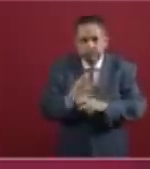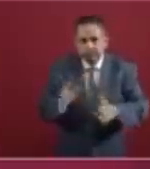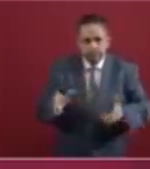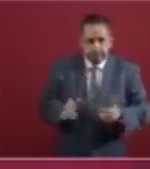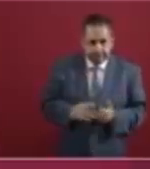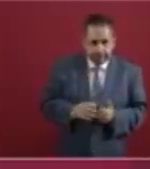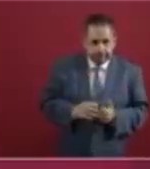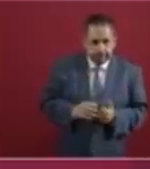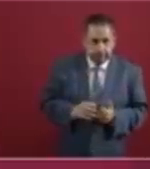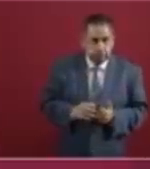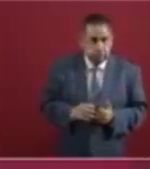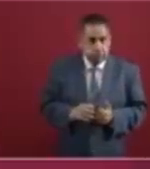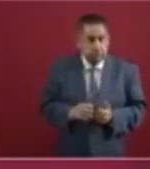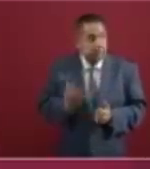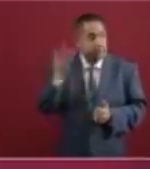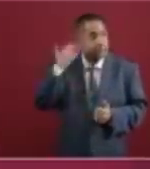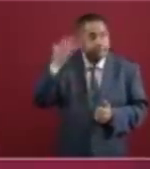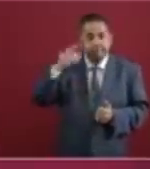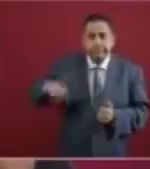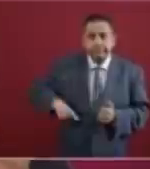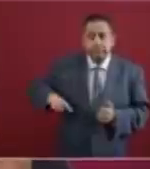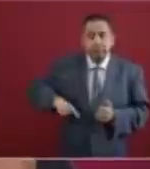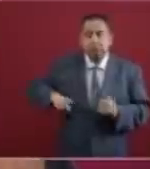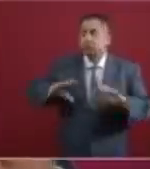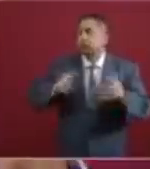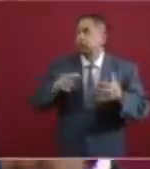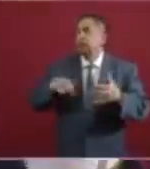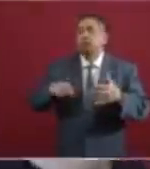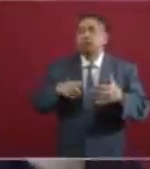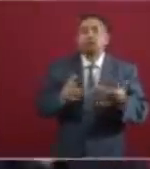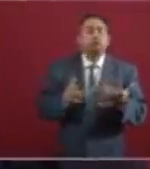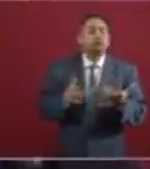era una entidad,